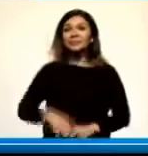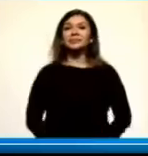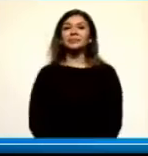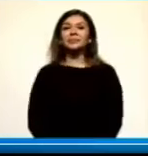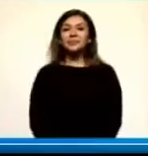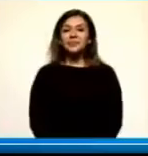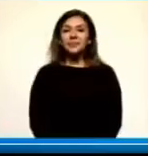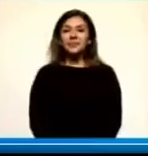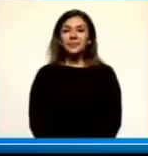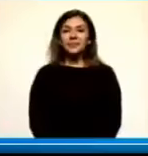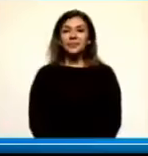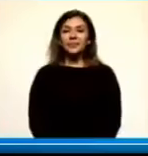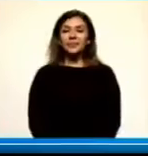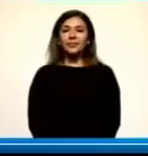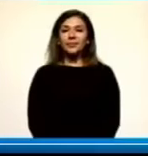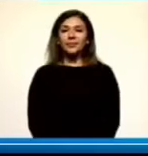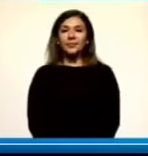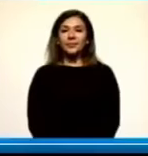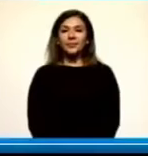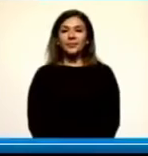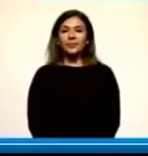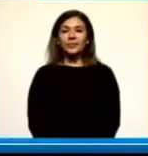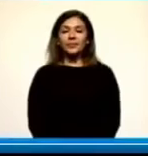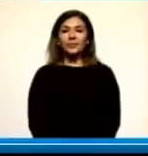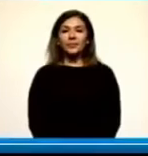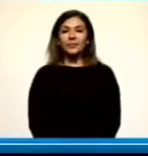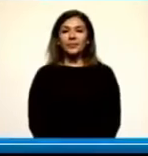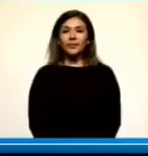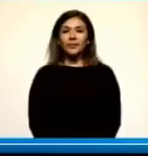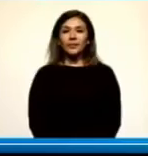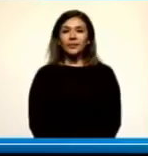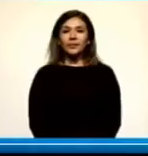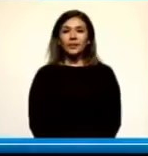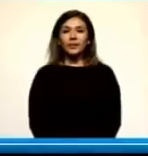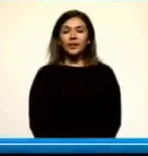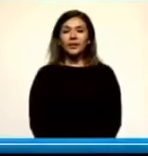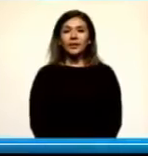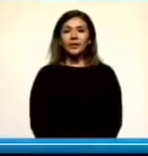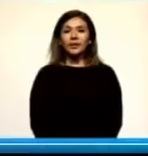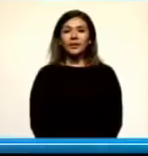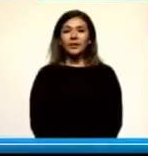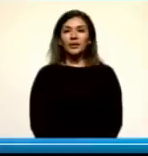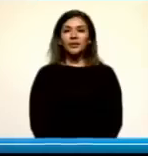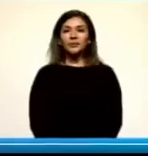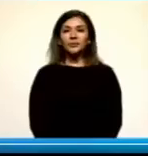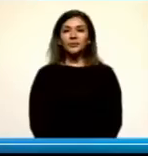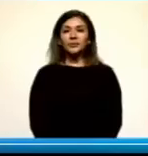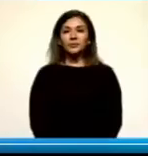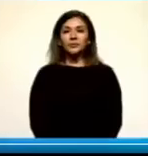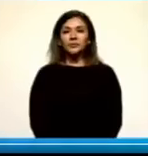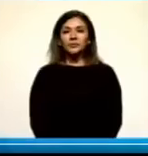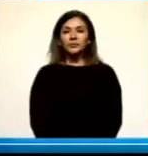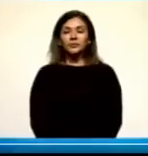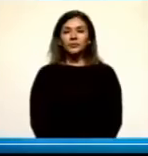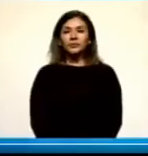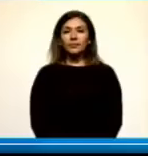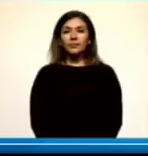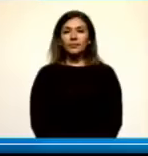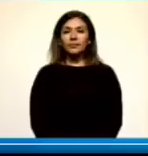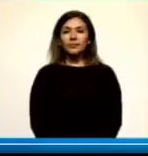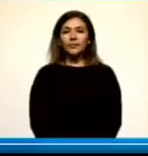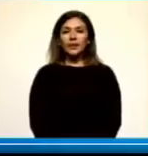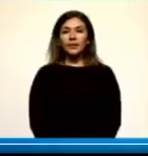1, 2, 3, 4, 5,